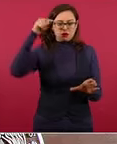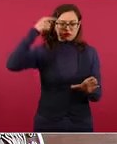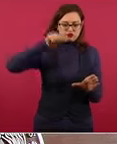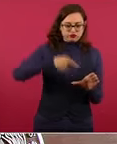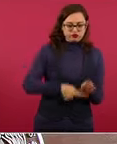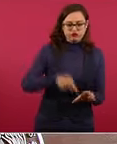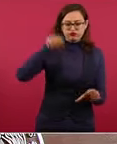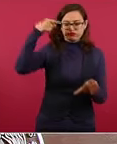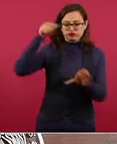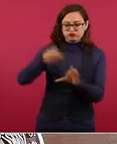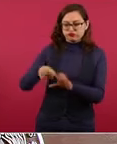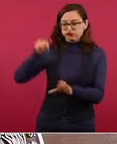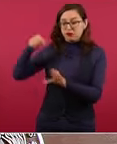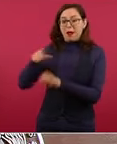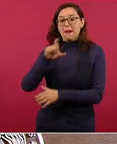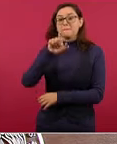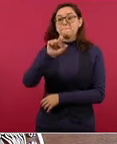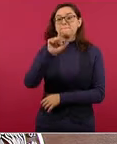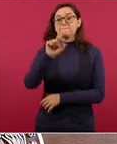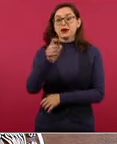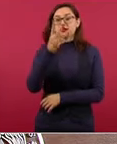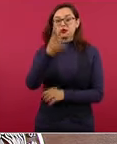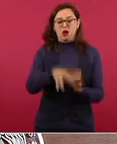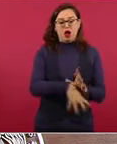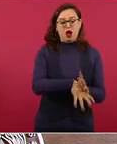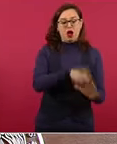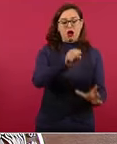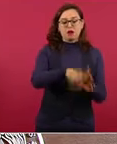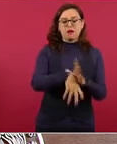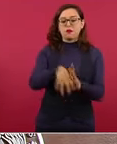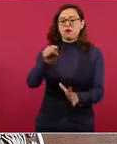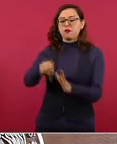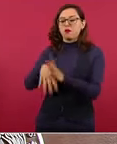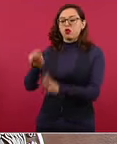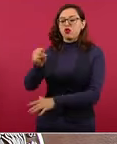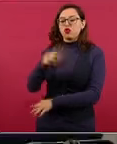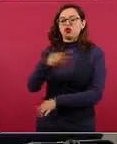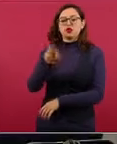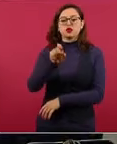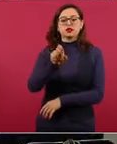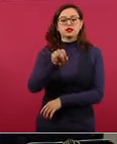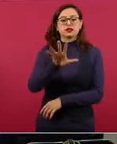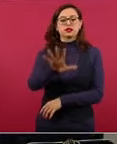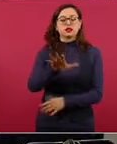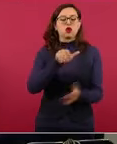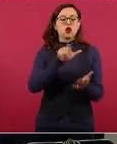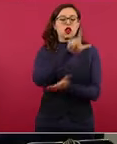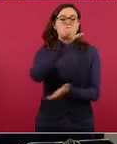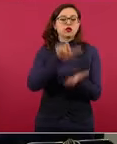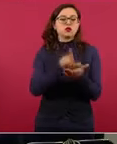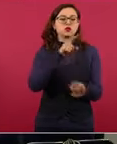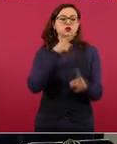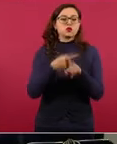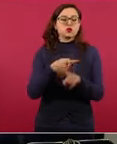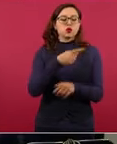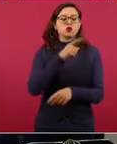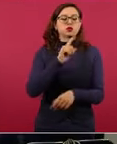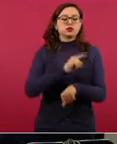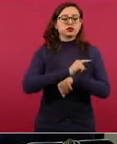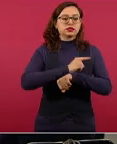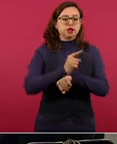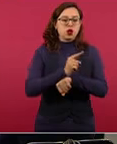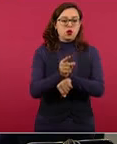para aportar en un inicio 285 litros por segundo se ha iniciado la reactivación